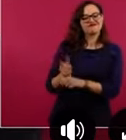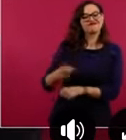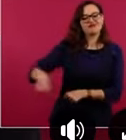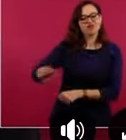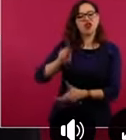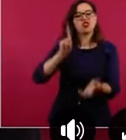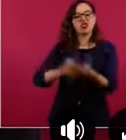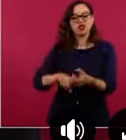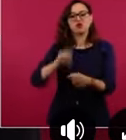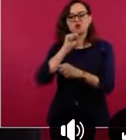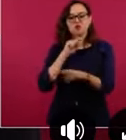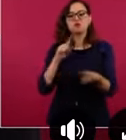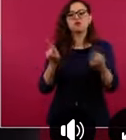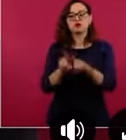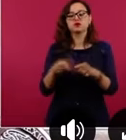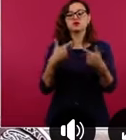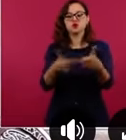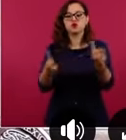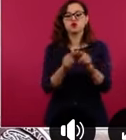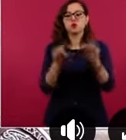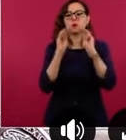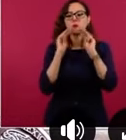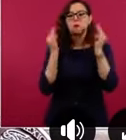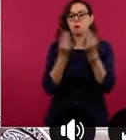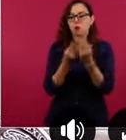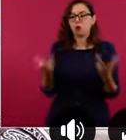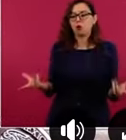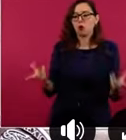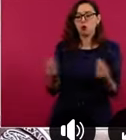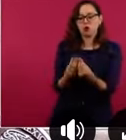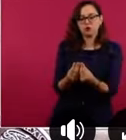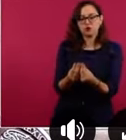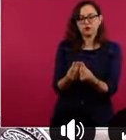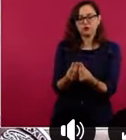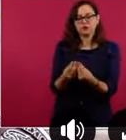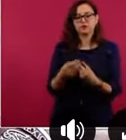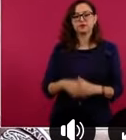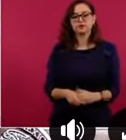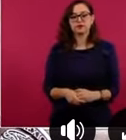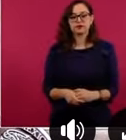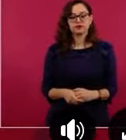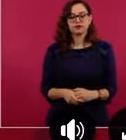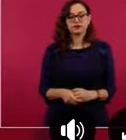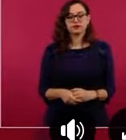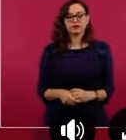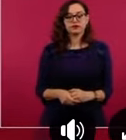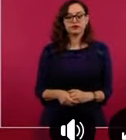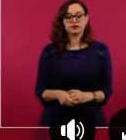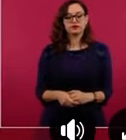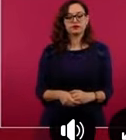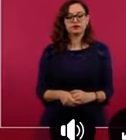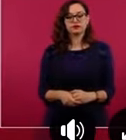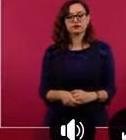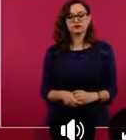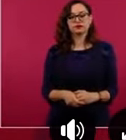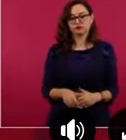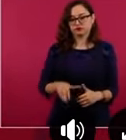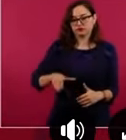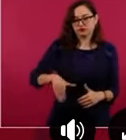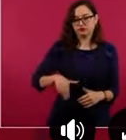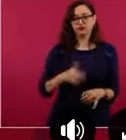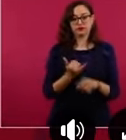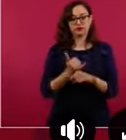irrumpió en el municipio de Tuzantla. Como ustedes pudieron apreciar en el informe,